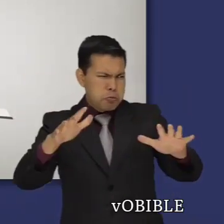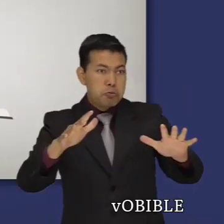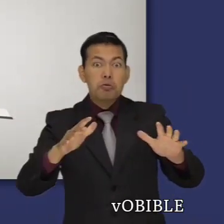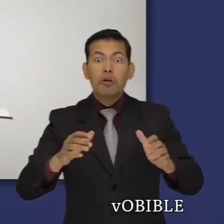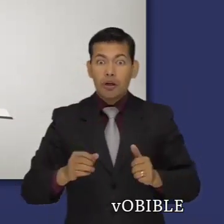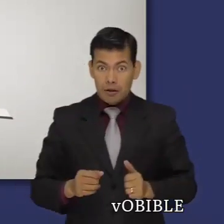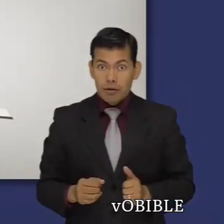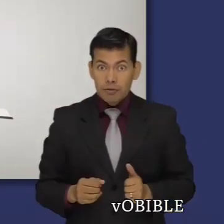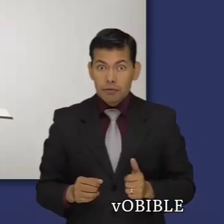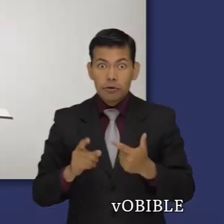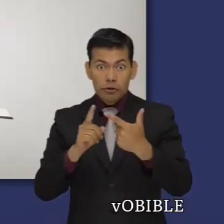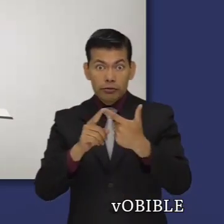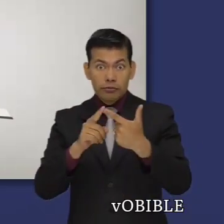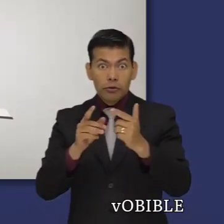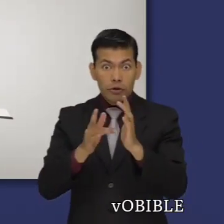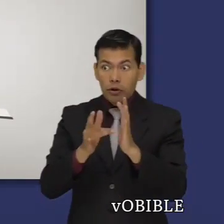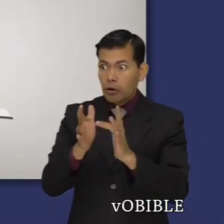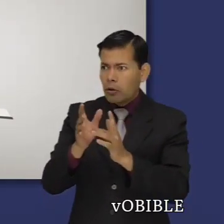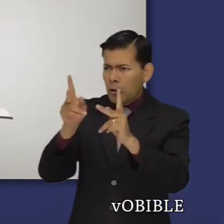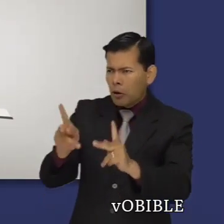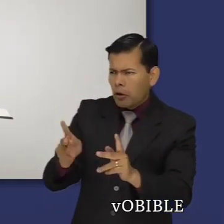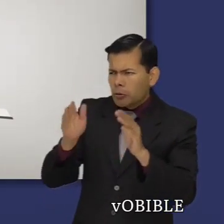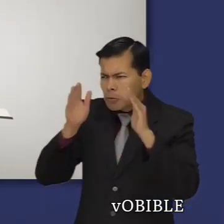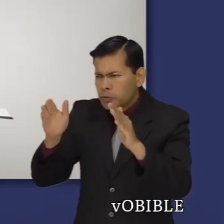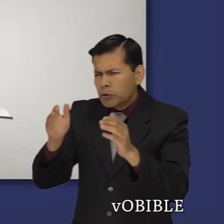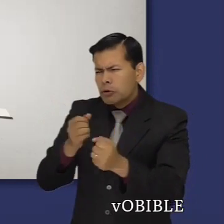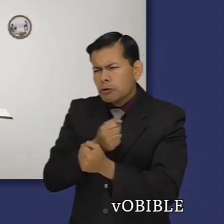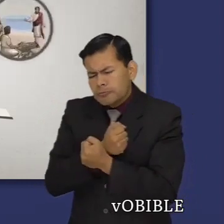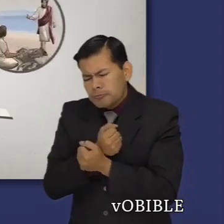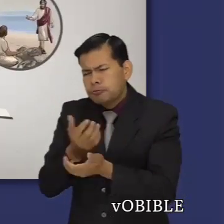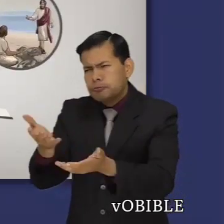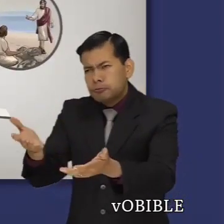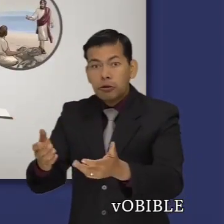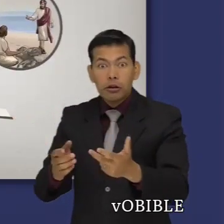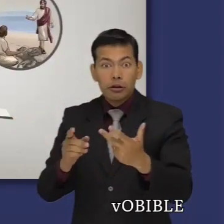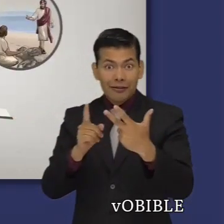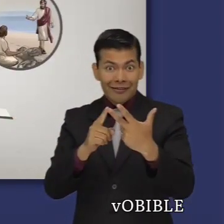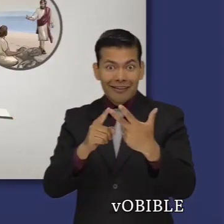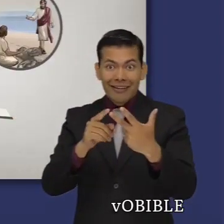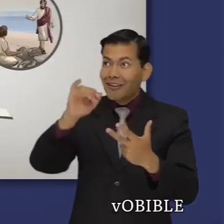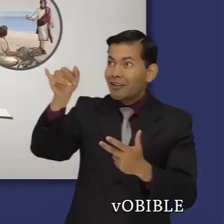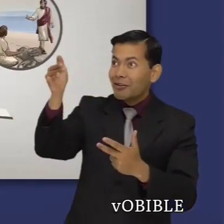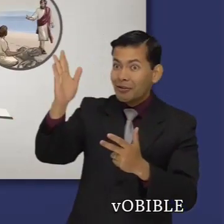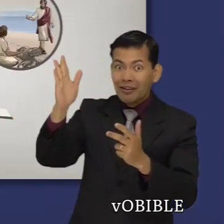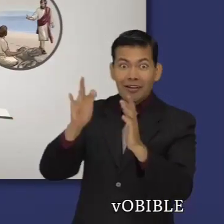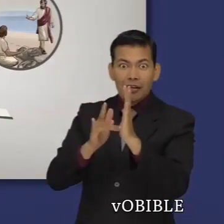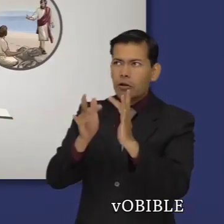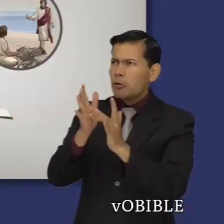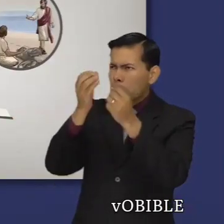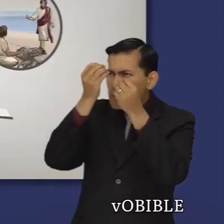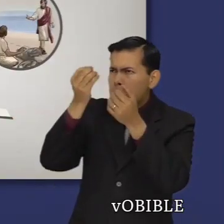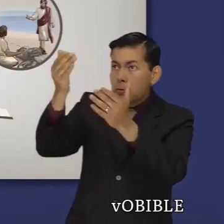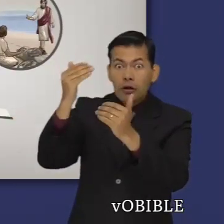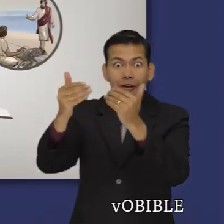naturaleza. En cómo se interesó por la gente y la trató con cariño. Y en cómo cumplió fielmente la voluntad de Jehová, mostrando